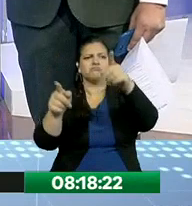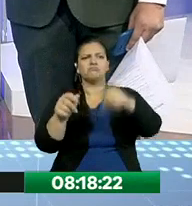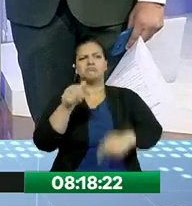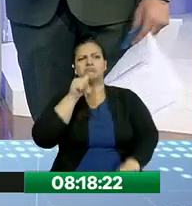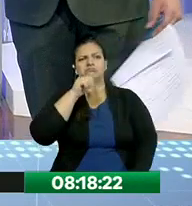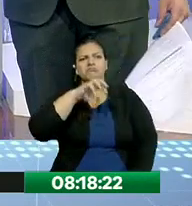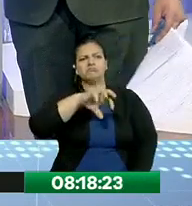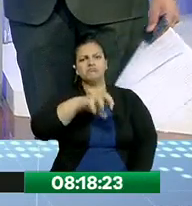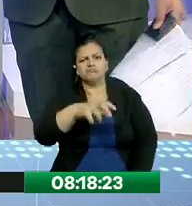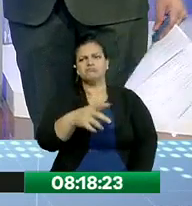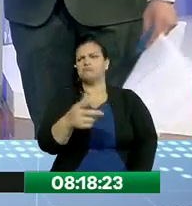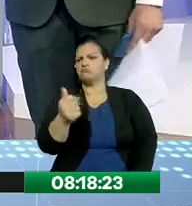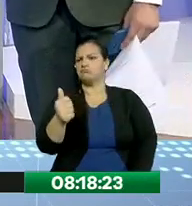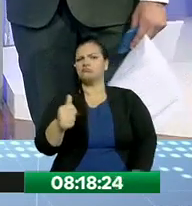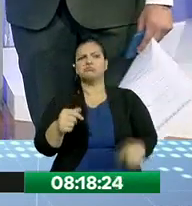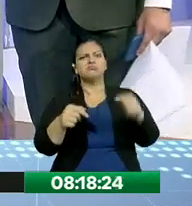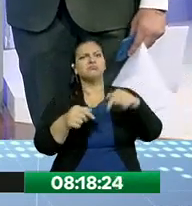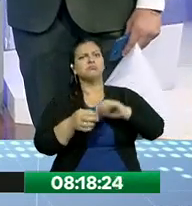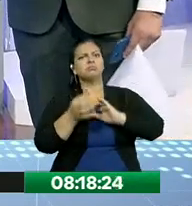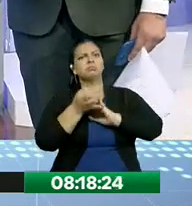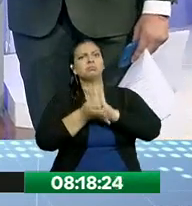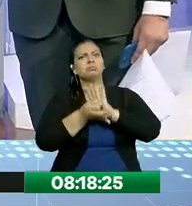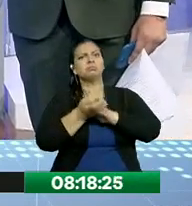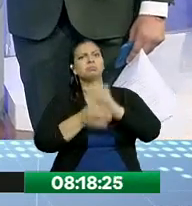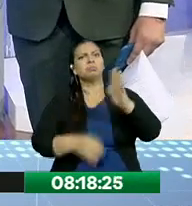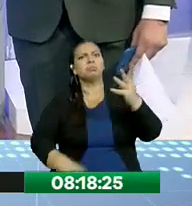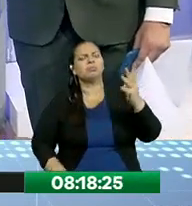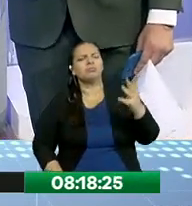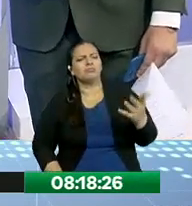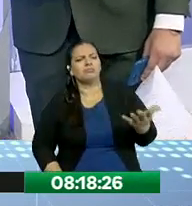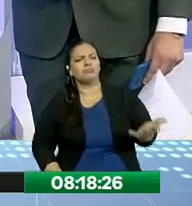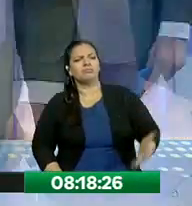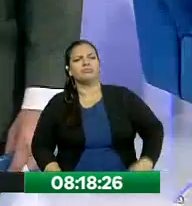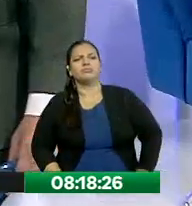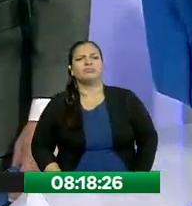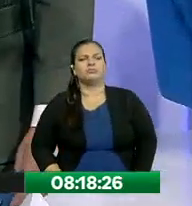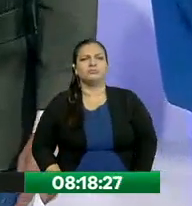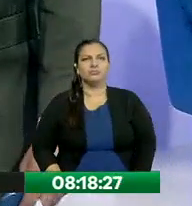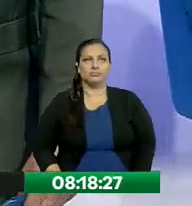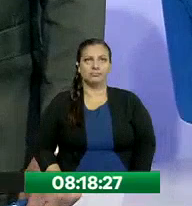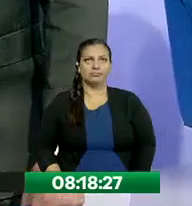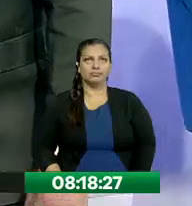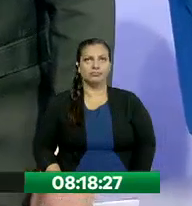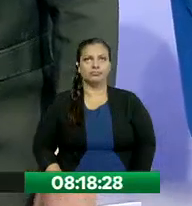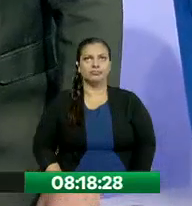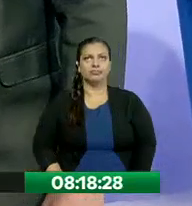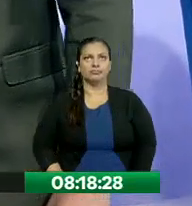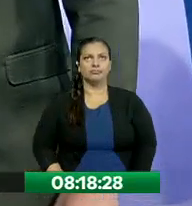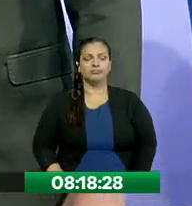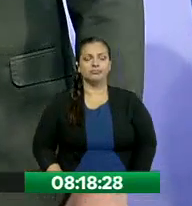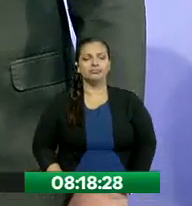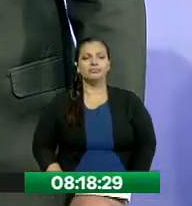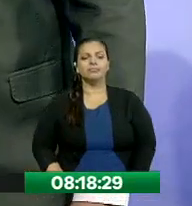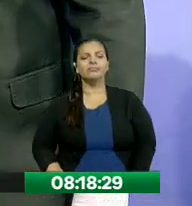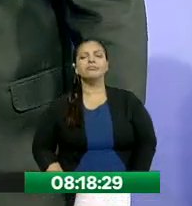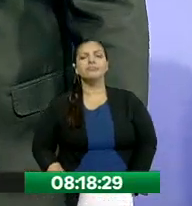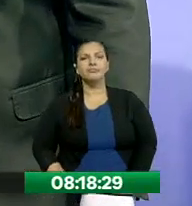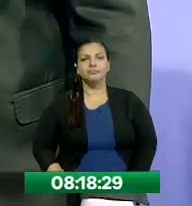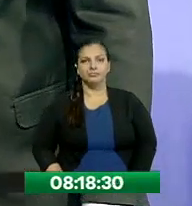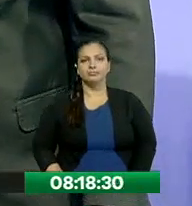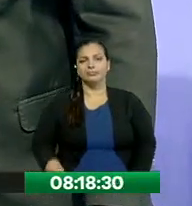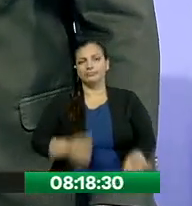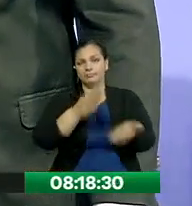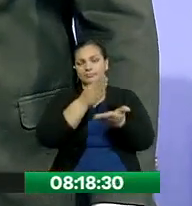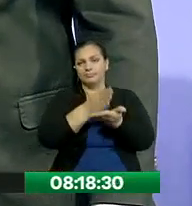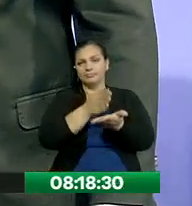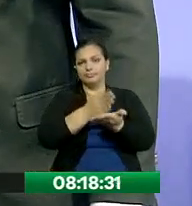gallo pelón. Y siempre decimos, esperemos que mejore, pero no llega a ningún puerto esta situación. Que sí vamos es a irnos a una